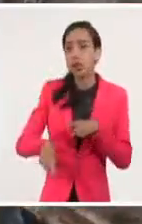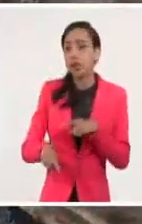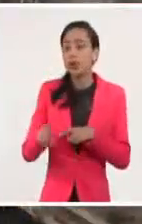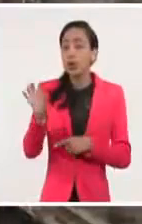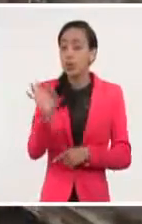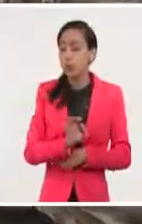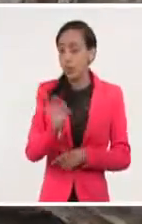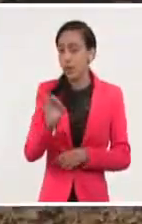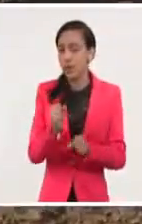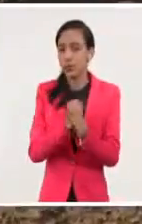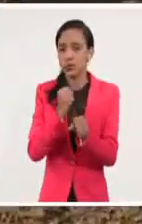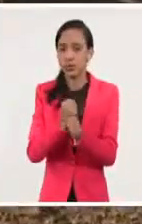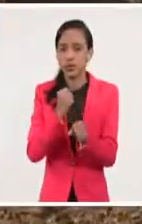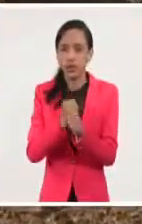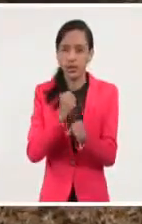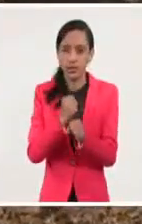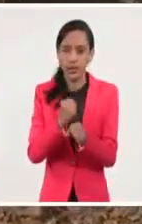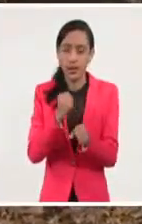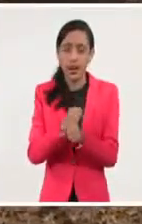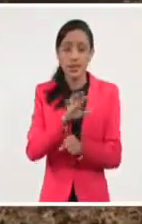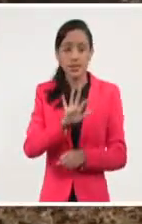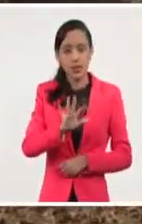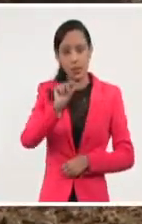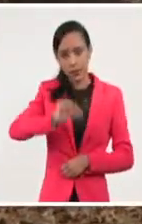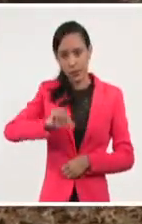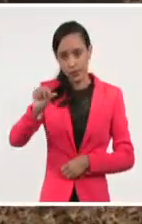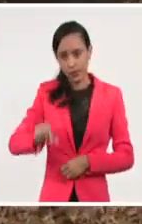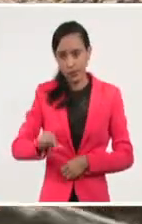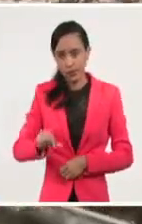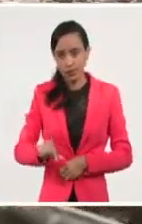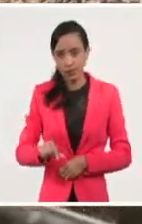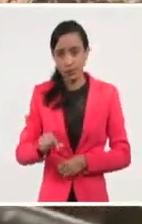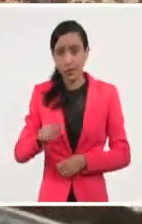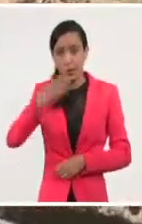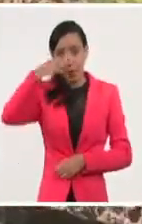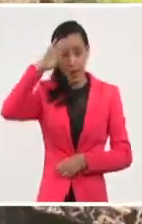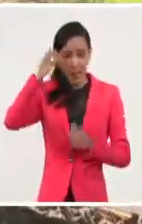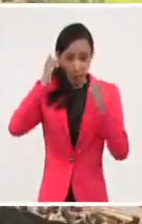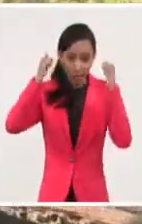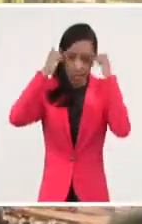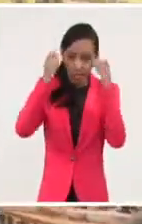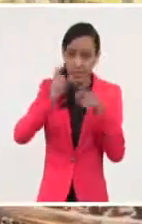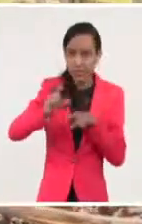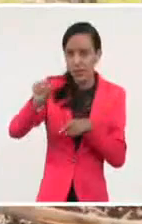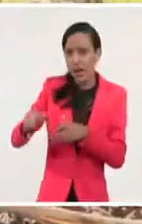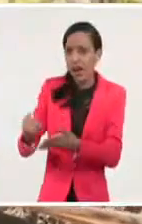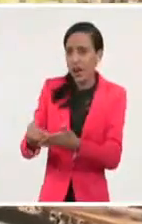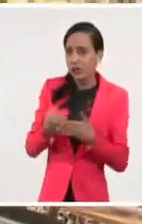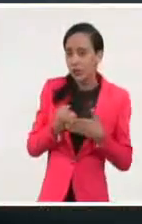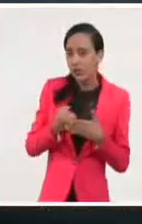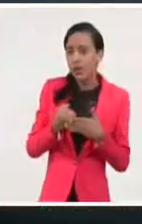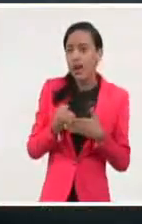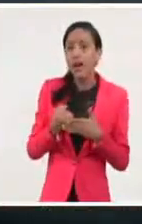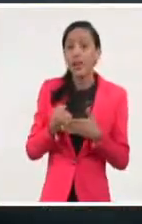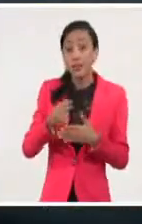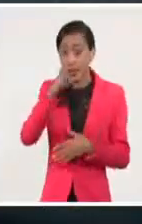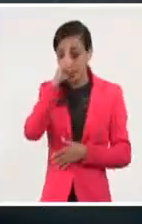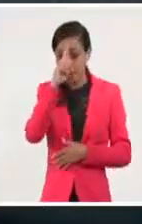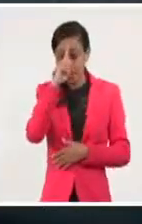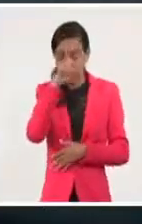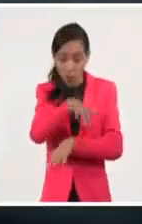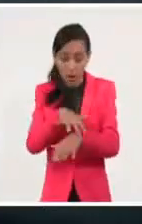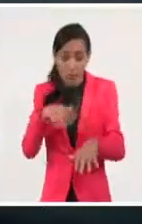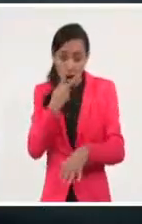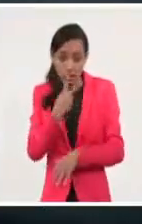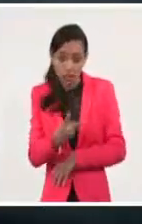promedio trabajan 5 personas. Los vaqueros reciben el apoyo de veterinarios para cuidar de la salud del ganado.